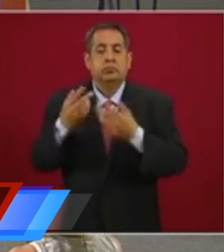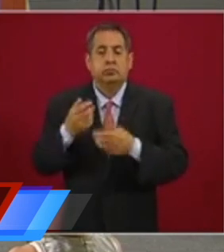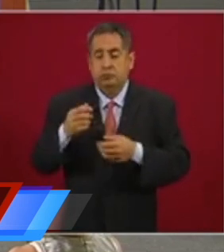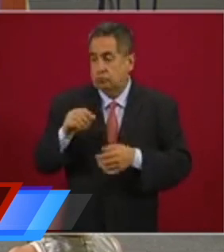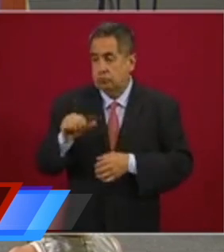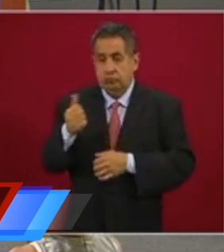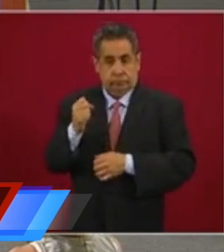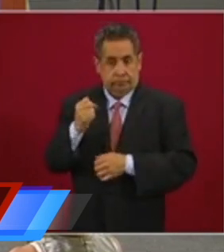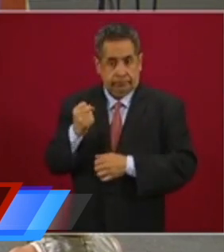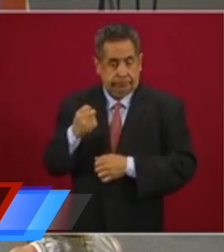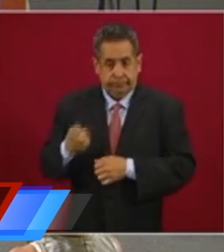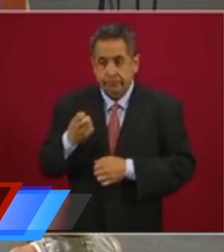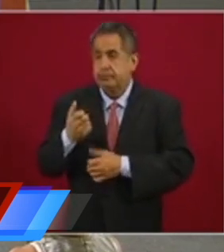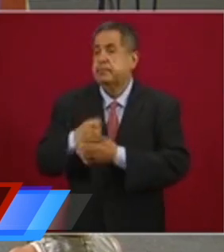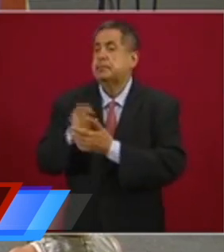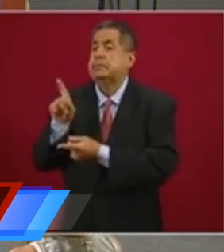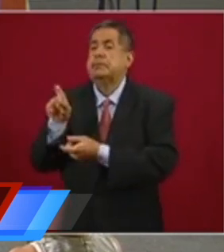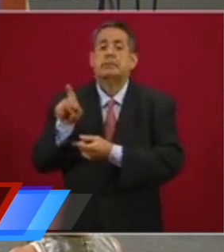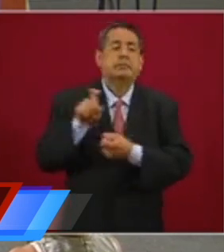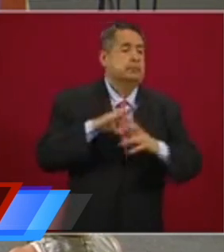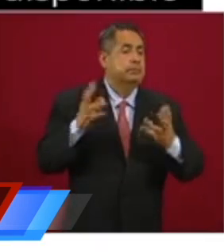4.179.000 cachitos de lotería, equivalente al